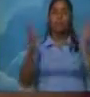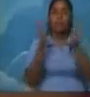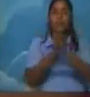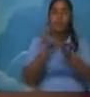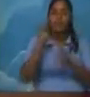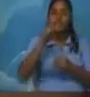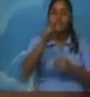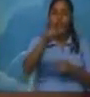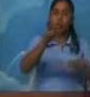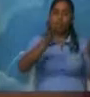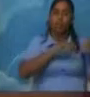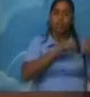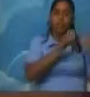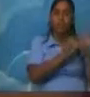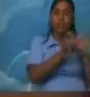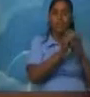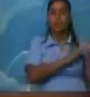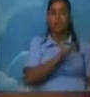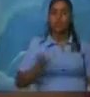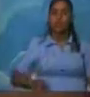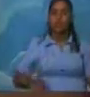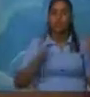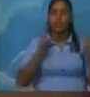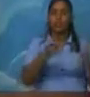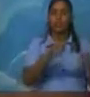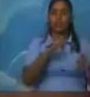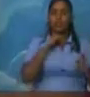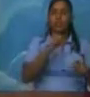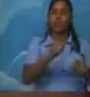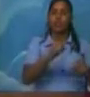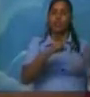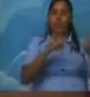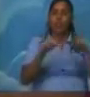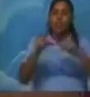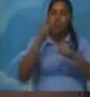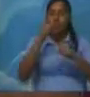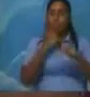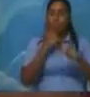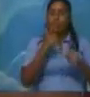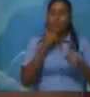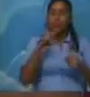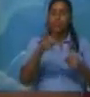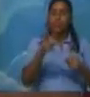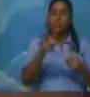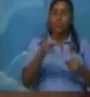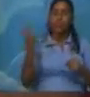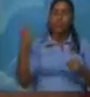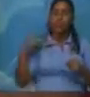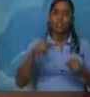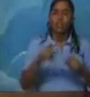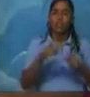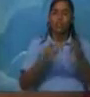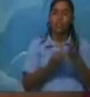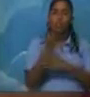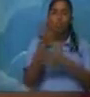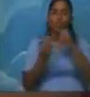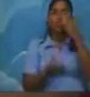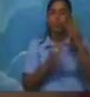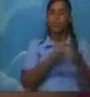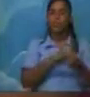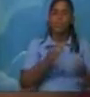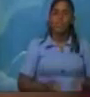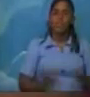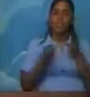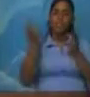si usted acepta a Jesucristo usted como es una tierra es un polvo usted tendrá una fuente de vida